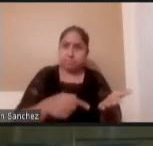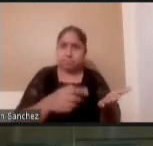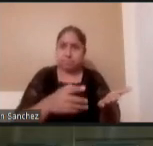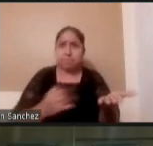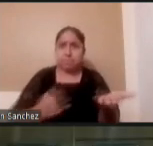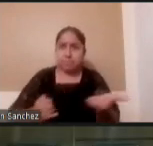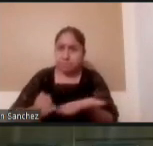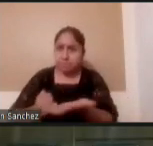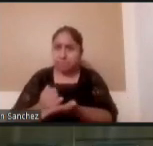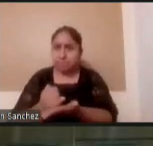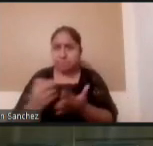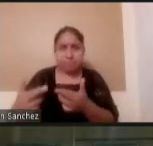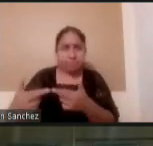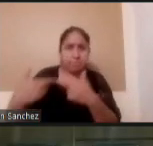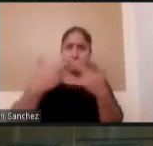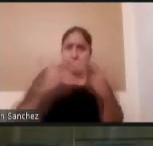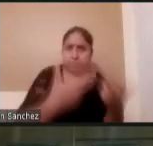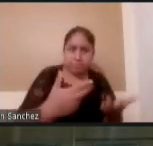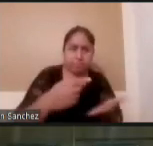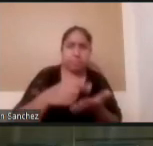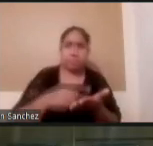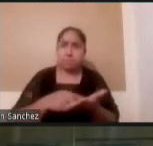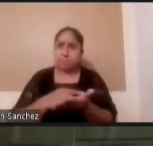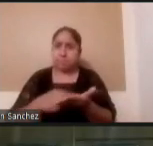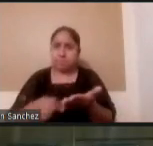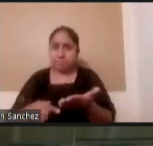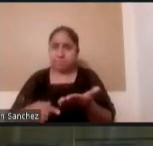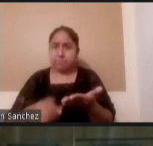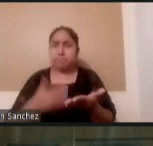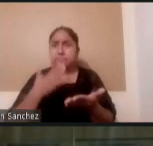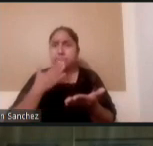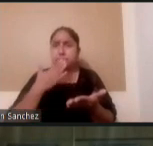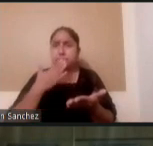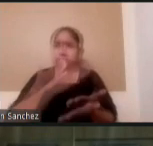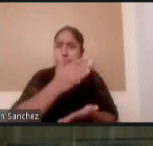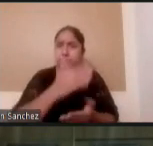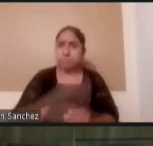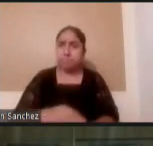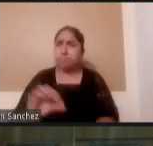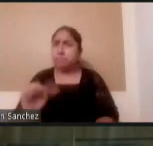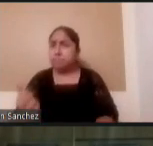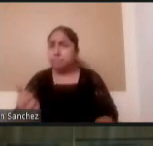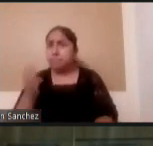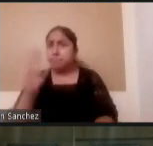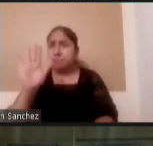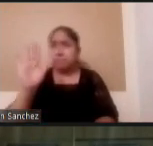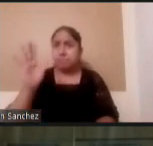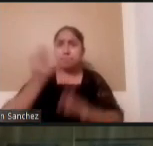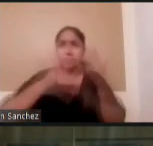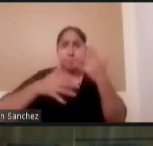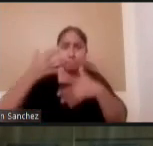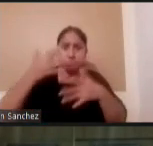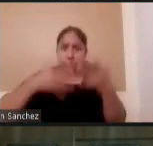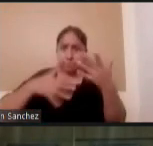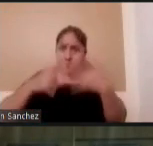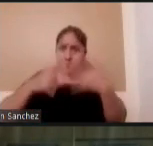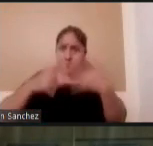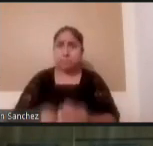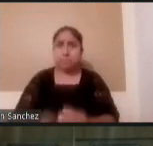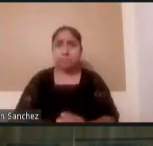sobre el punto de acuerdo en mención. Gracias, regidor Gallegos. ¿Alguien más desea hacer uso de la palabra?